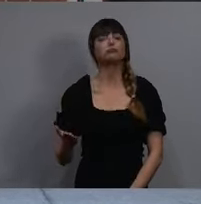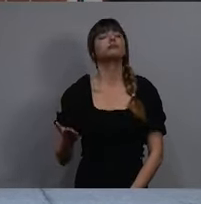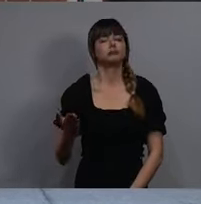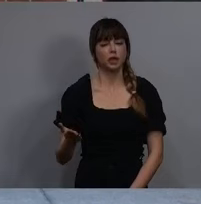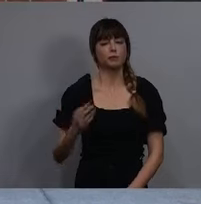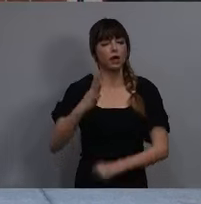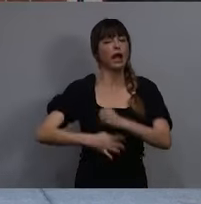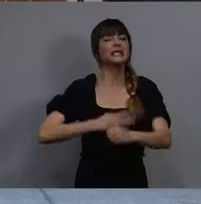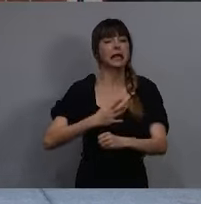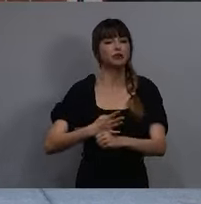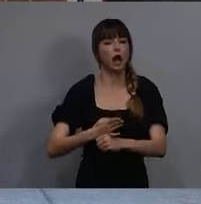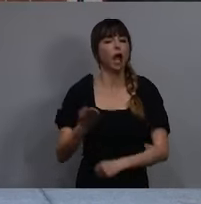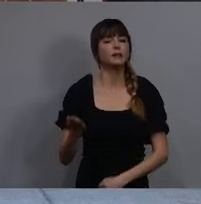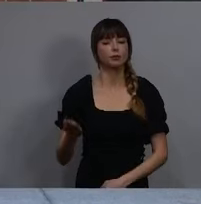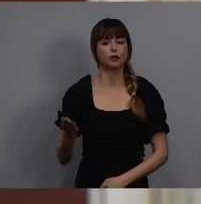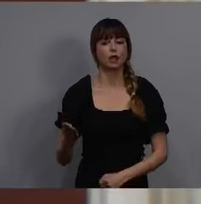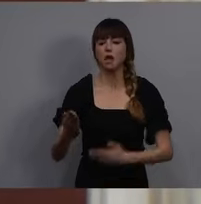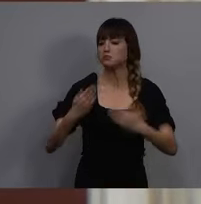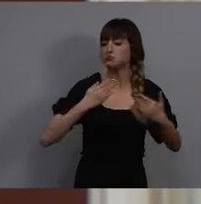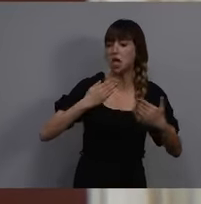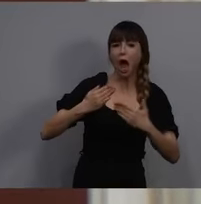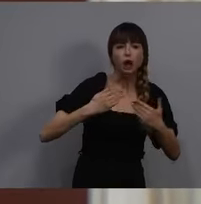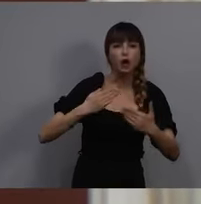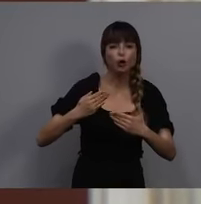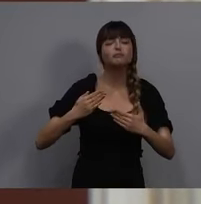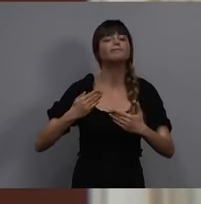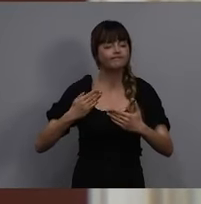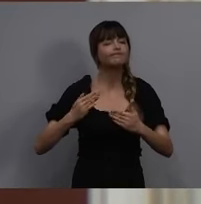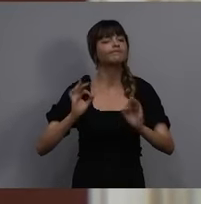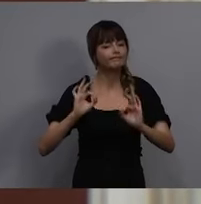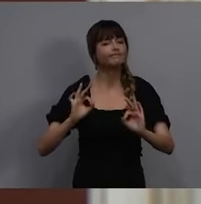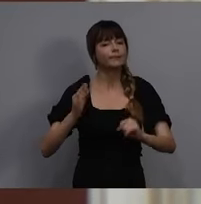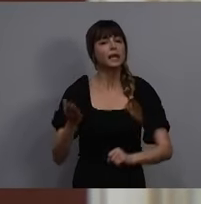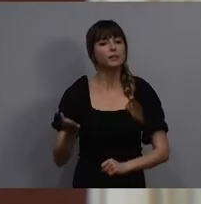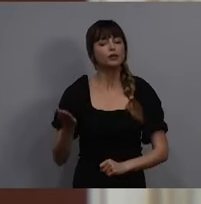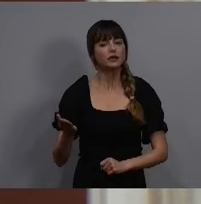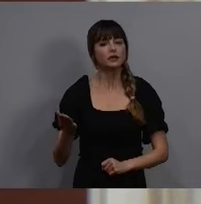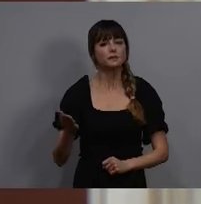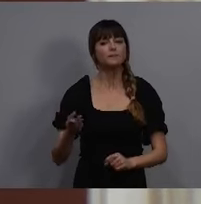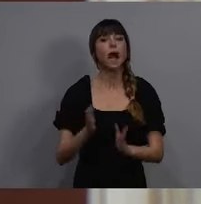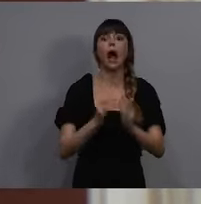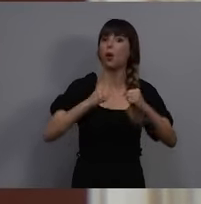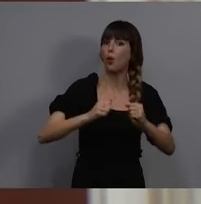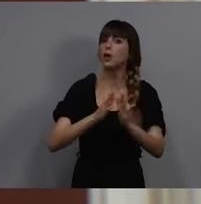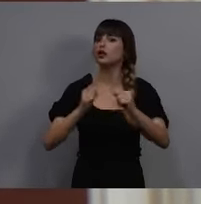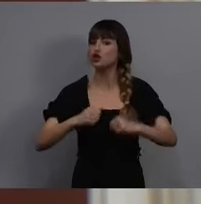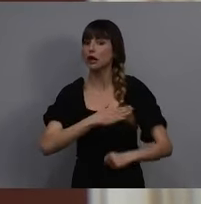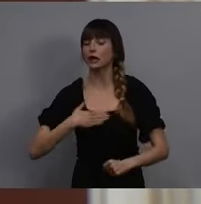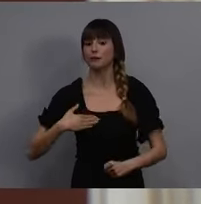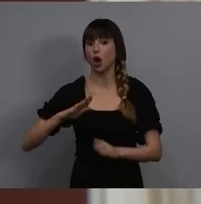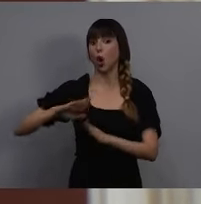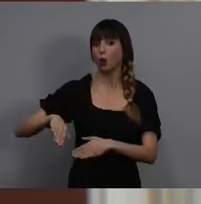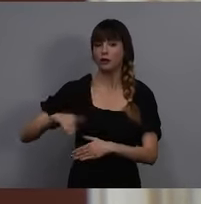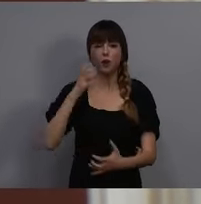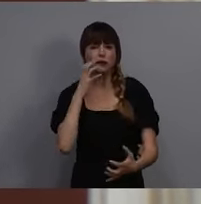en esta legislatura marcada por el diálogo como método y condición necesaria para forjar acuerdos Y por último quiero